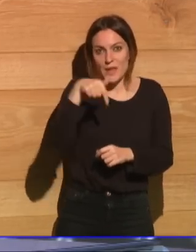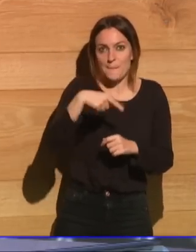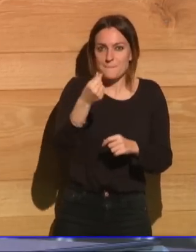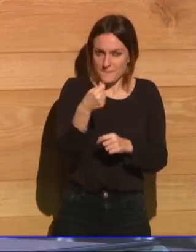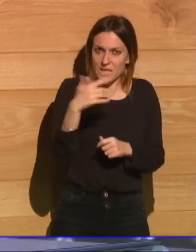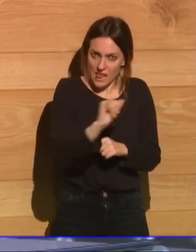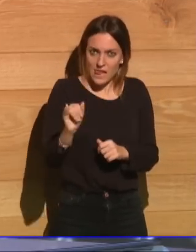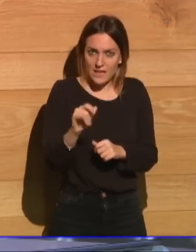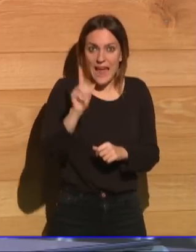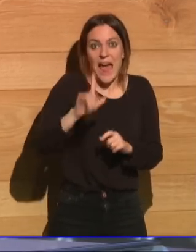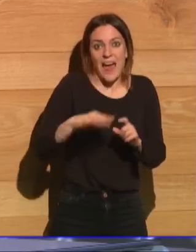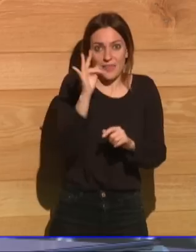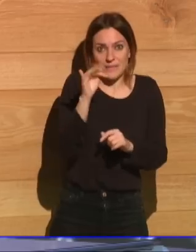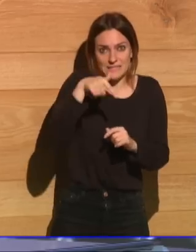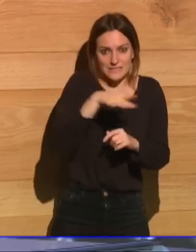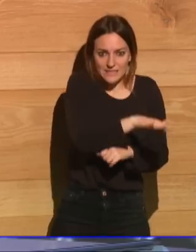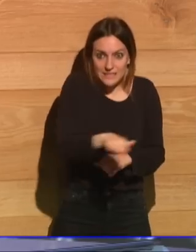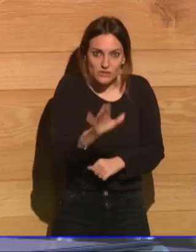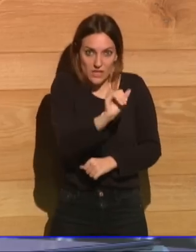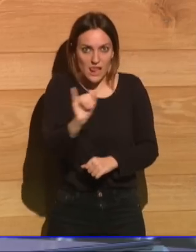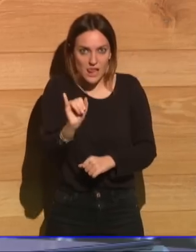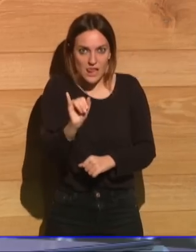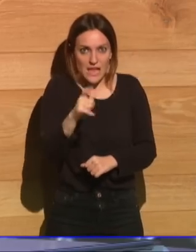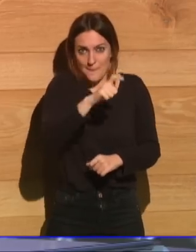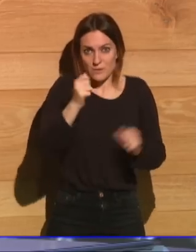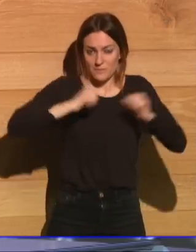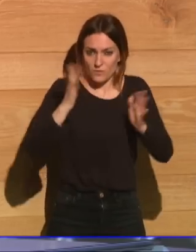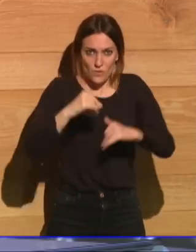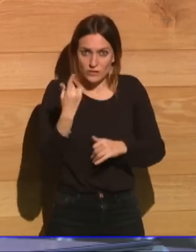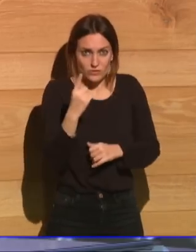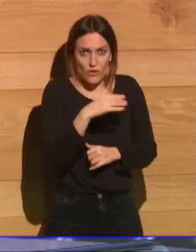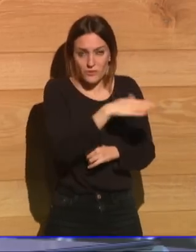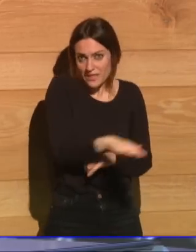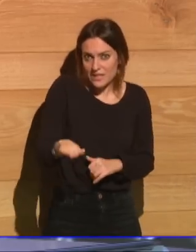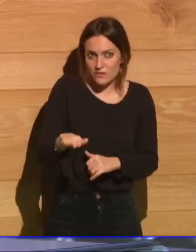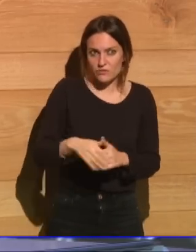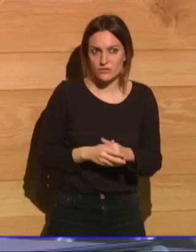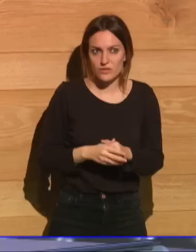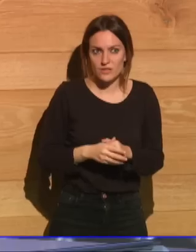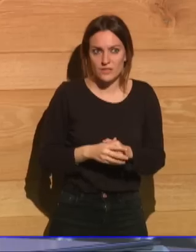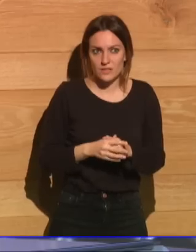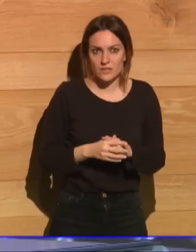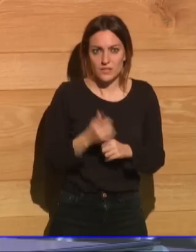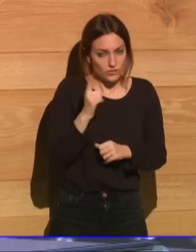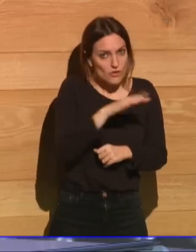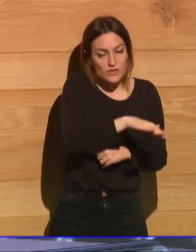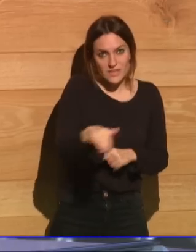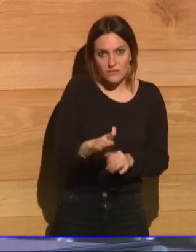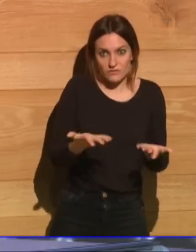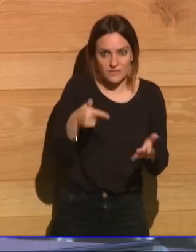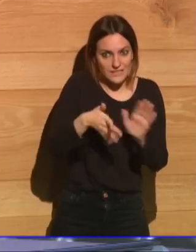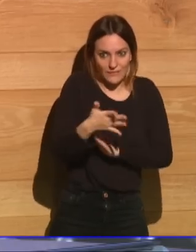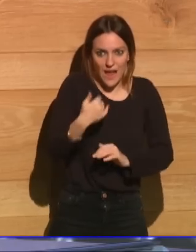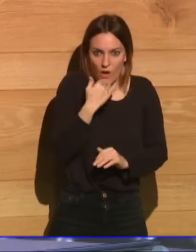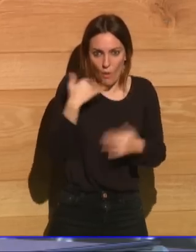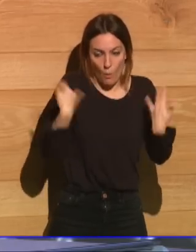niños. No ni siquiera los pequeñecos, ni No, ET, no, que nada, aparecen. nada. Son niños, pero de vez en cuando aparecen, no solo hay niños. Y eso es un infierno